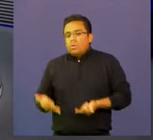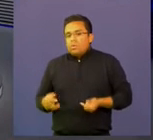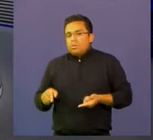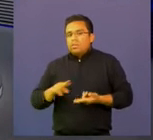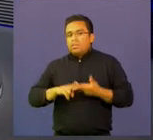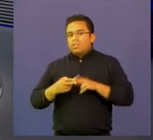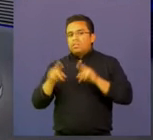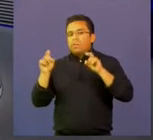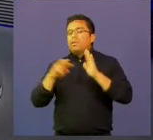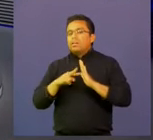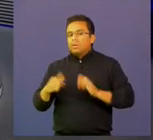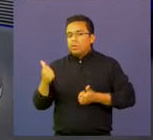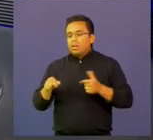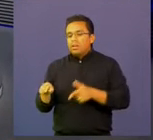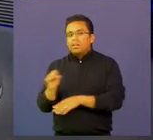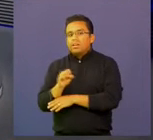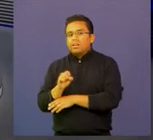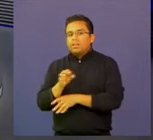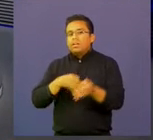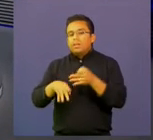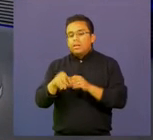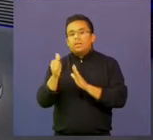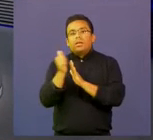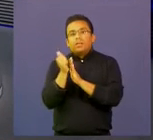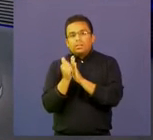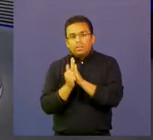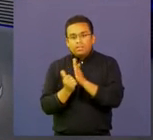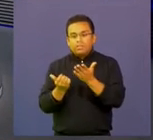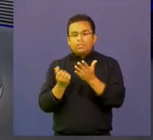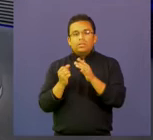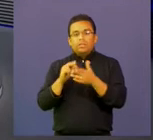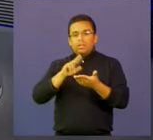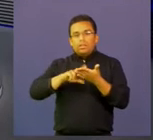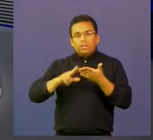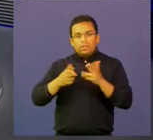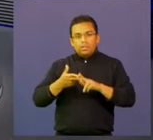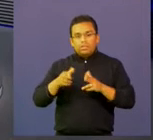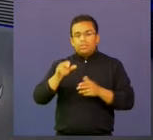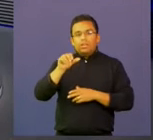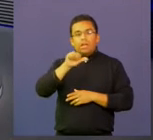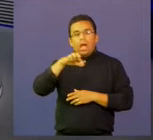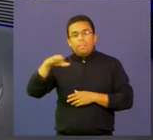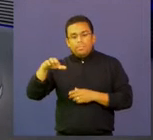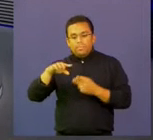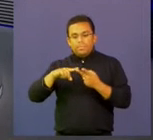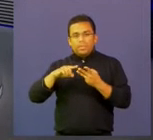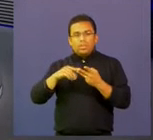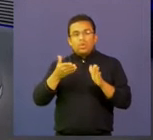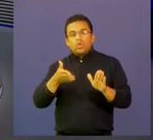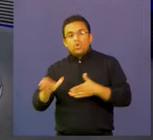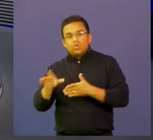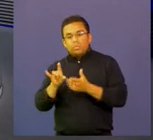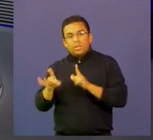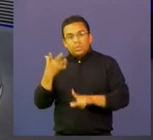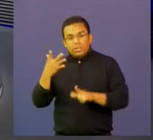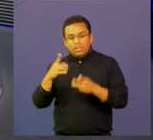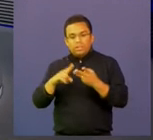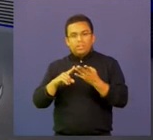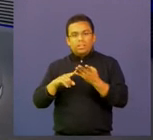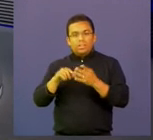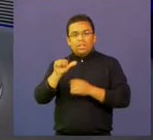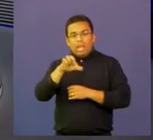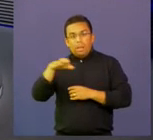al tema de la tecnología? Es software, es aplicaciones, son cursos virtuales, es